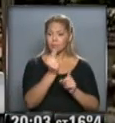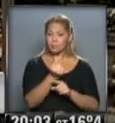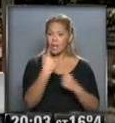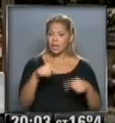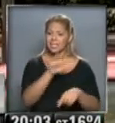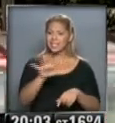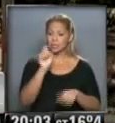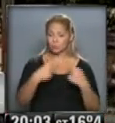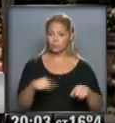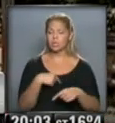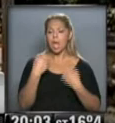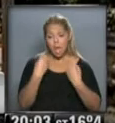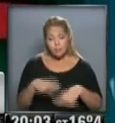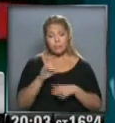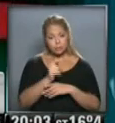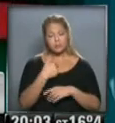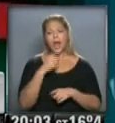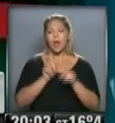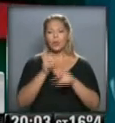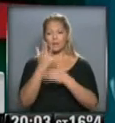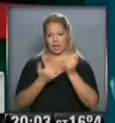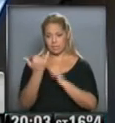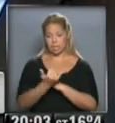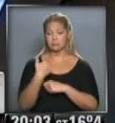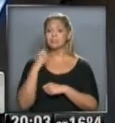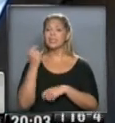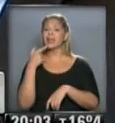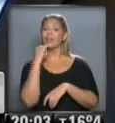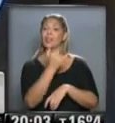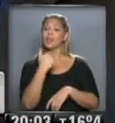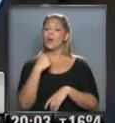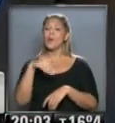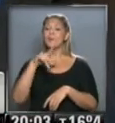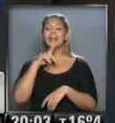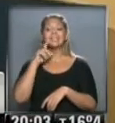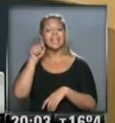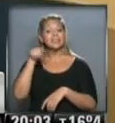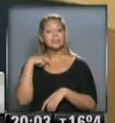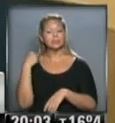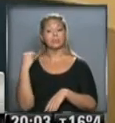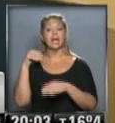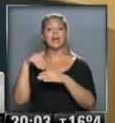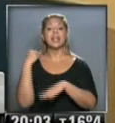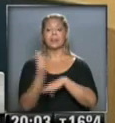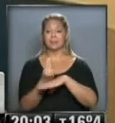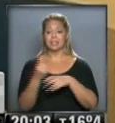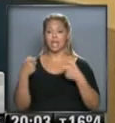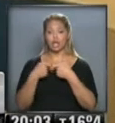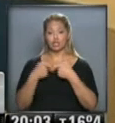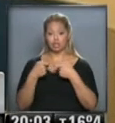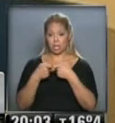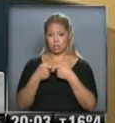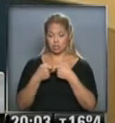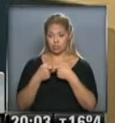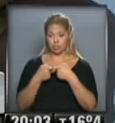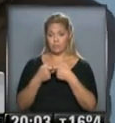correctamente, aunque con algunas imperfecciones. Así lo señaló Juan Vasco Martínez, de la Asociación de Supermercados Unidos. Estamos arrancando